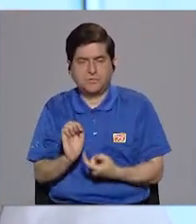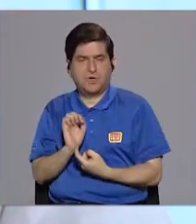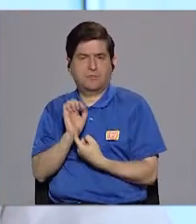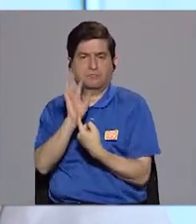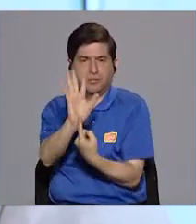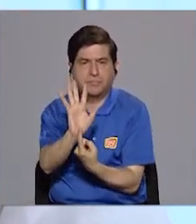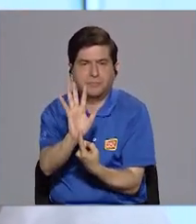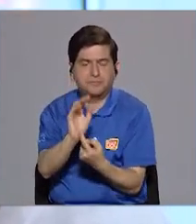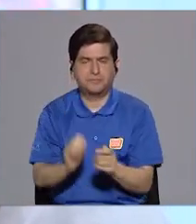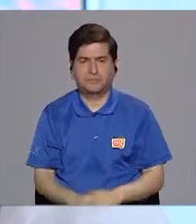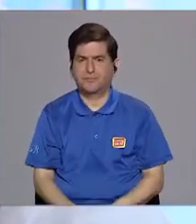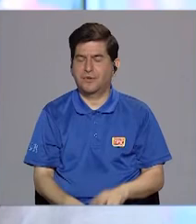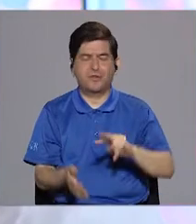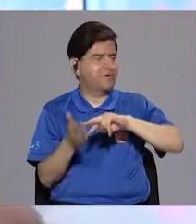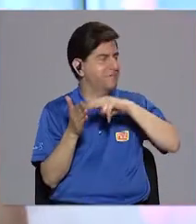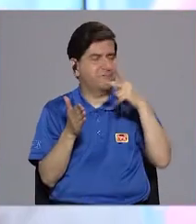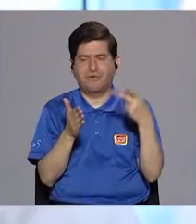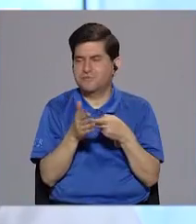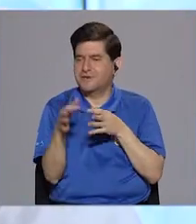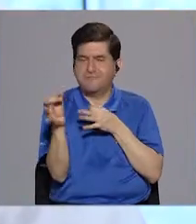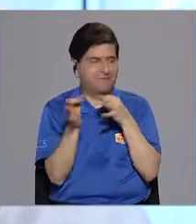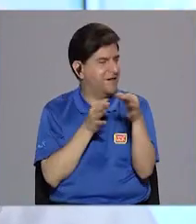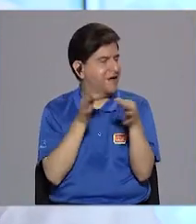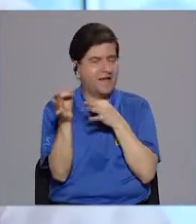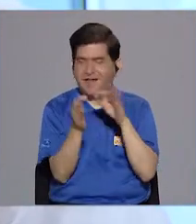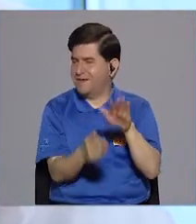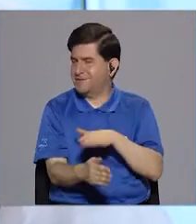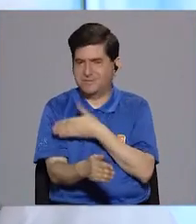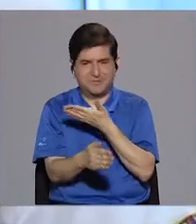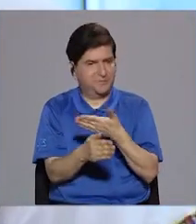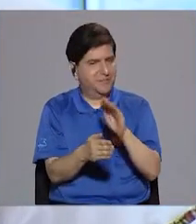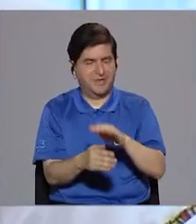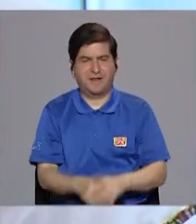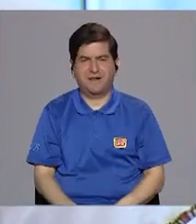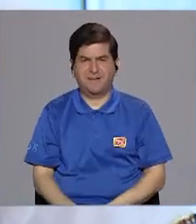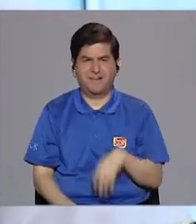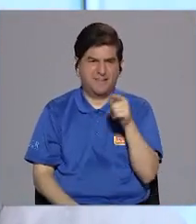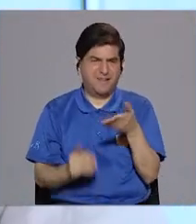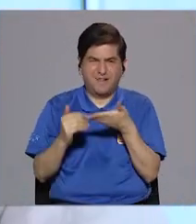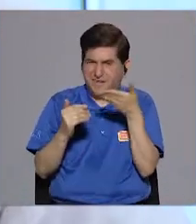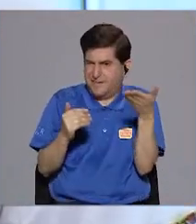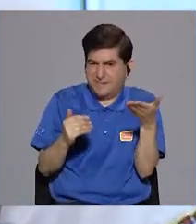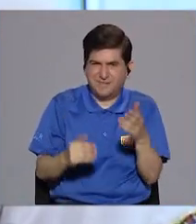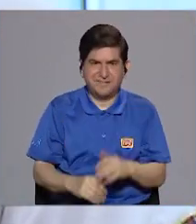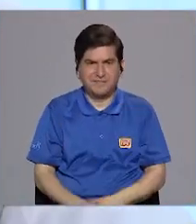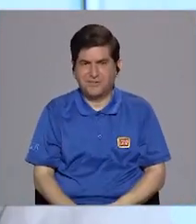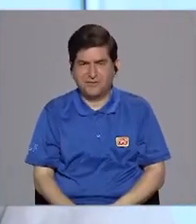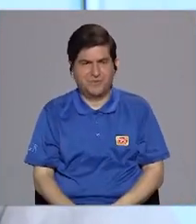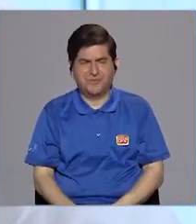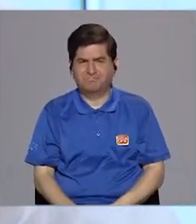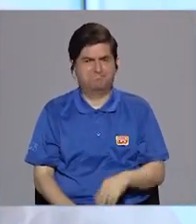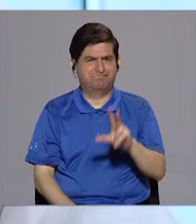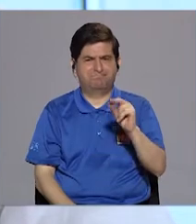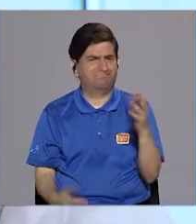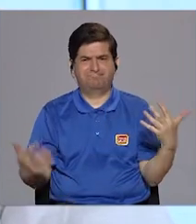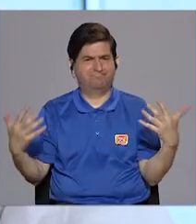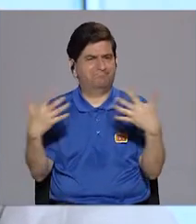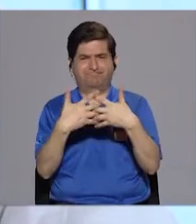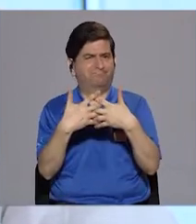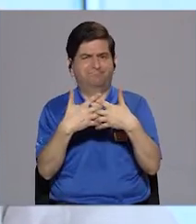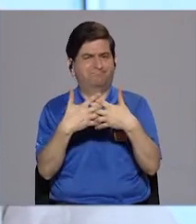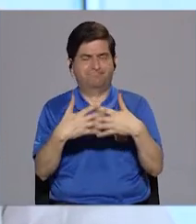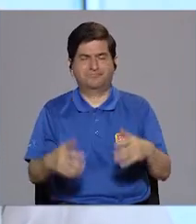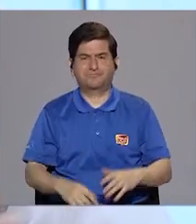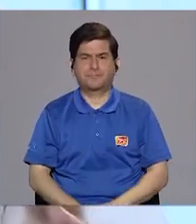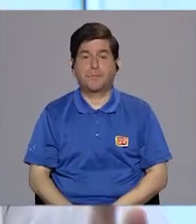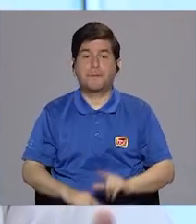¿no? No me refiero a eso, a explicar la música, porque explicarla, eso es una cosa que no va con ello, ¿no?